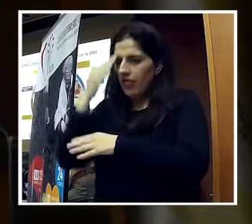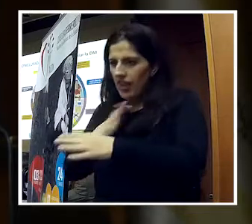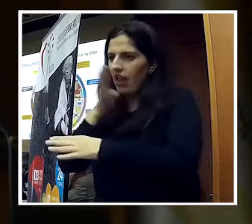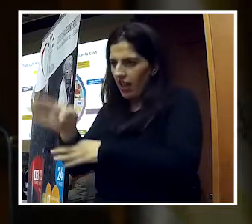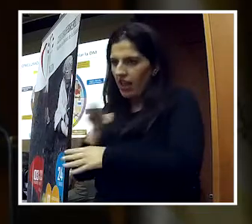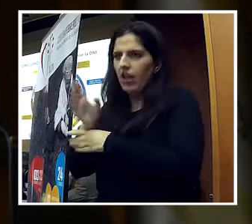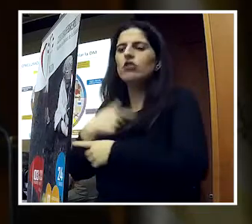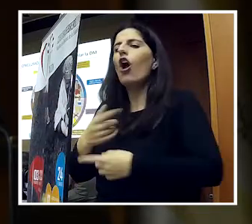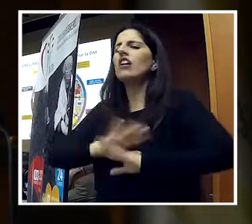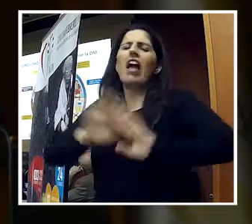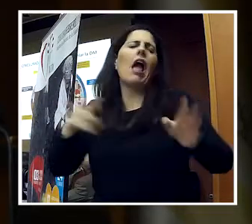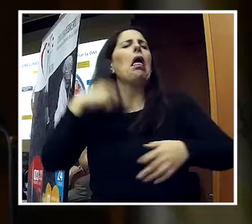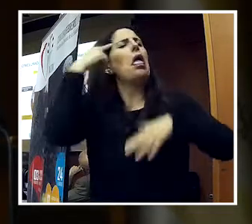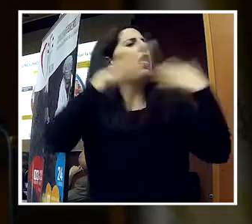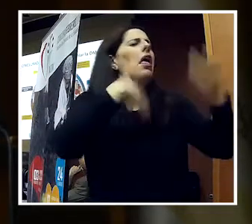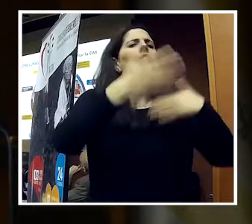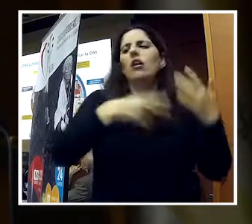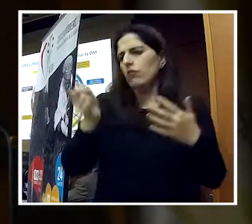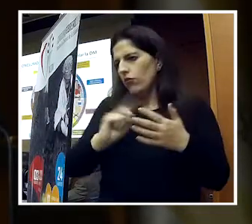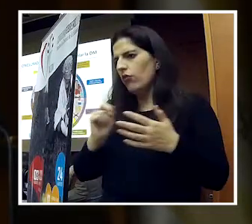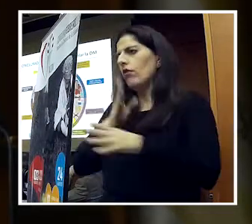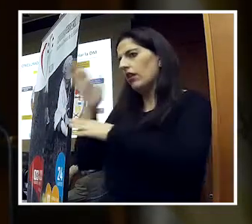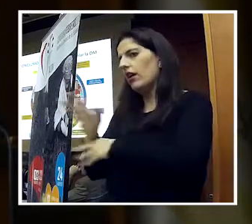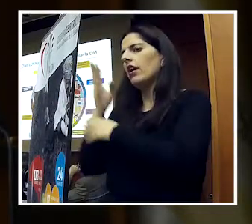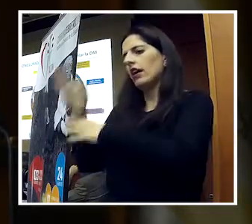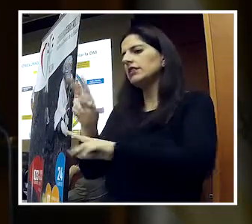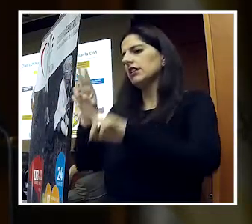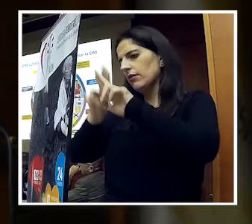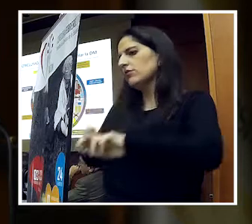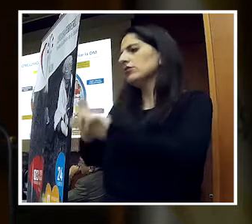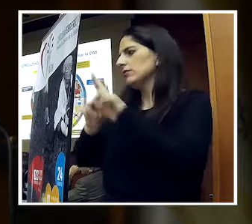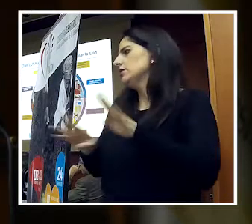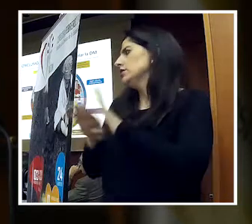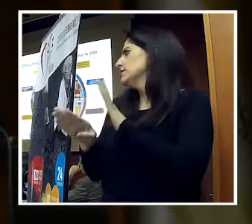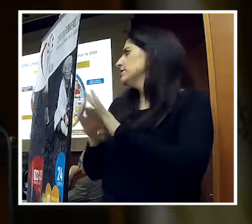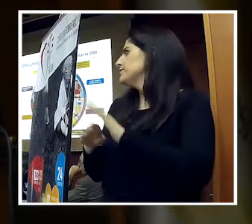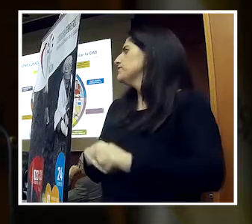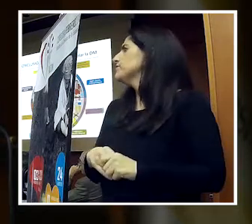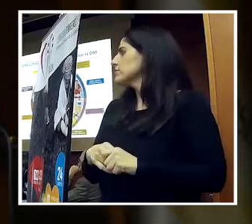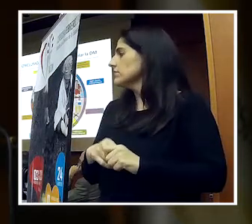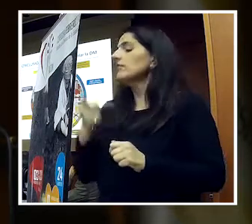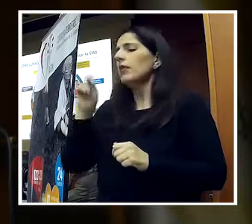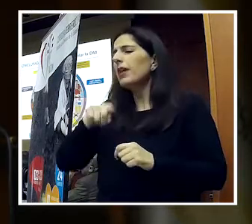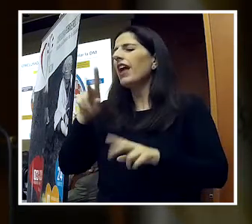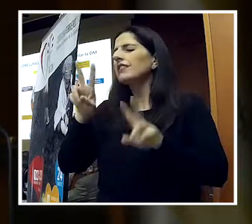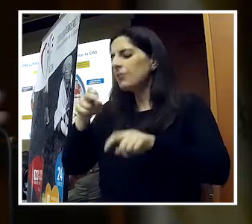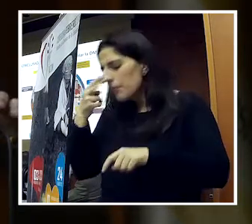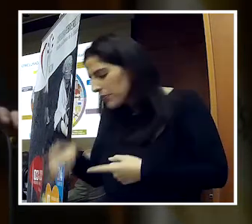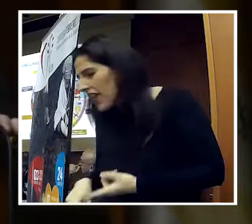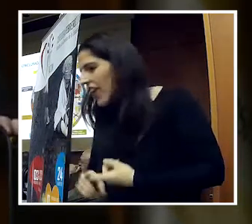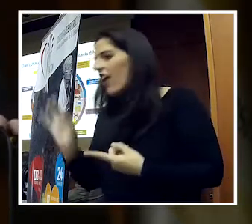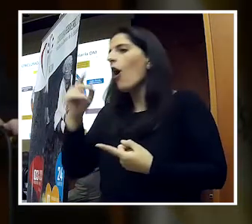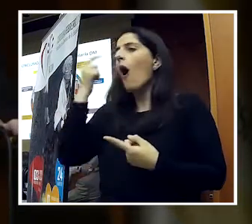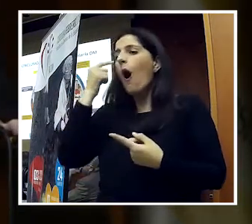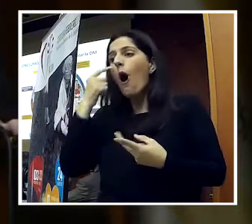primaria, con nuestros internistas, con nuestros endocrinos, con nuestros cardiólogos o con nuestros oftalmólogos o podólogos, cuando